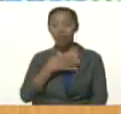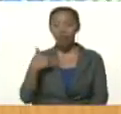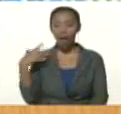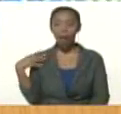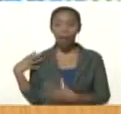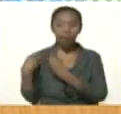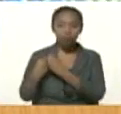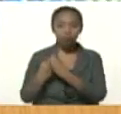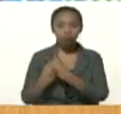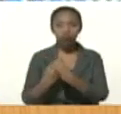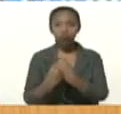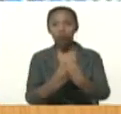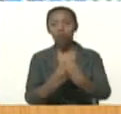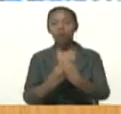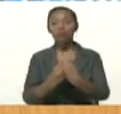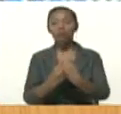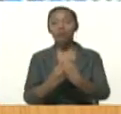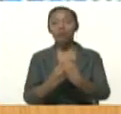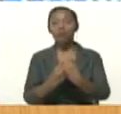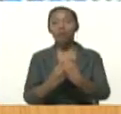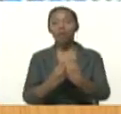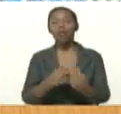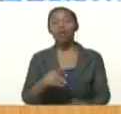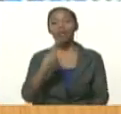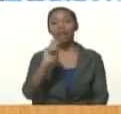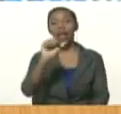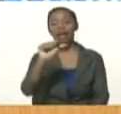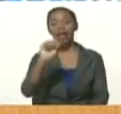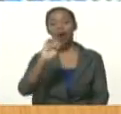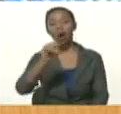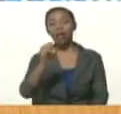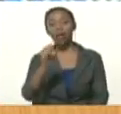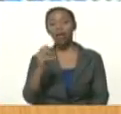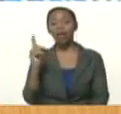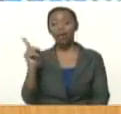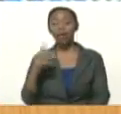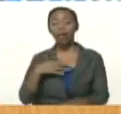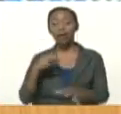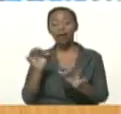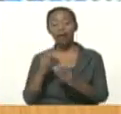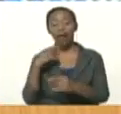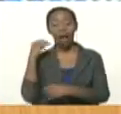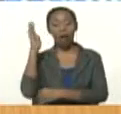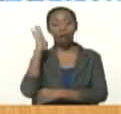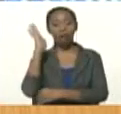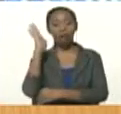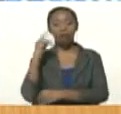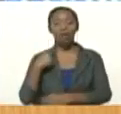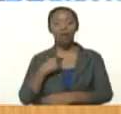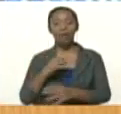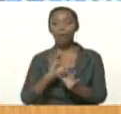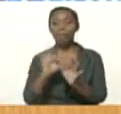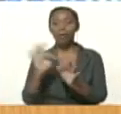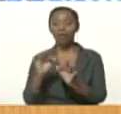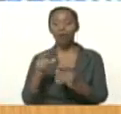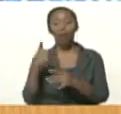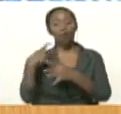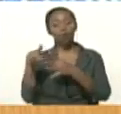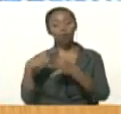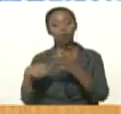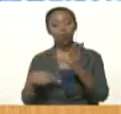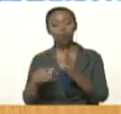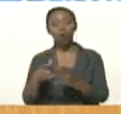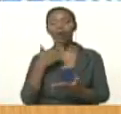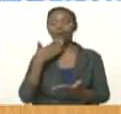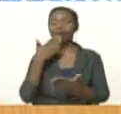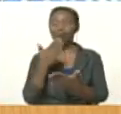señor presidente del Poder Judicial, en el acto del Petro y en muchas otras cosas. Gracias por